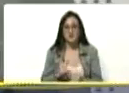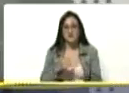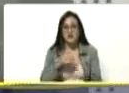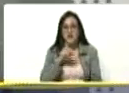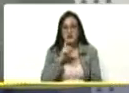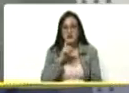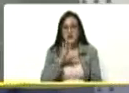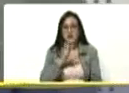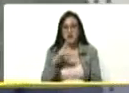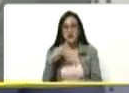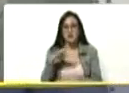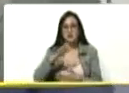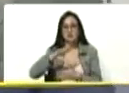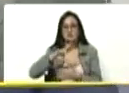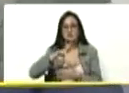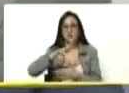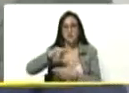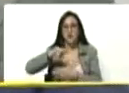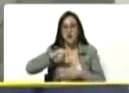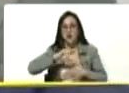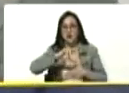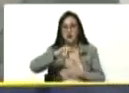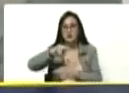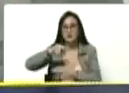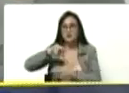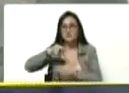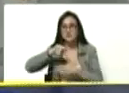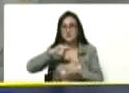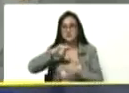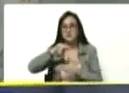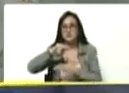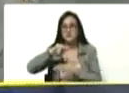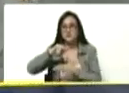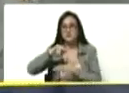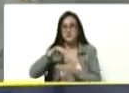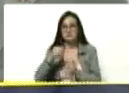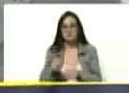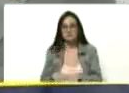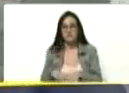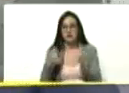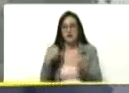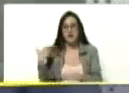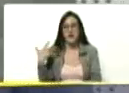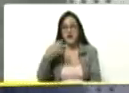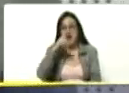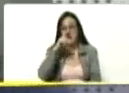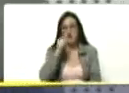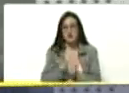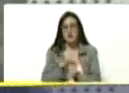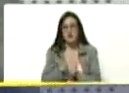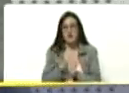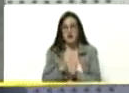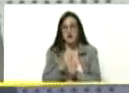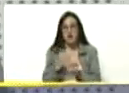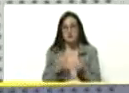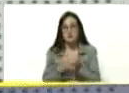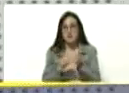los huracanes, to destroy years of economic progress, que pueden destruir años de trabajo en pro del